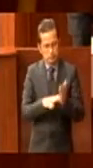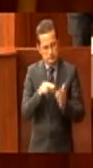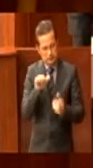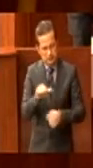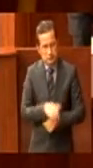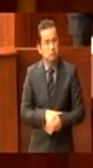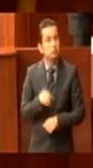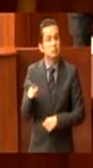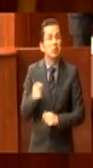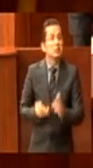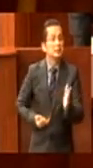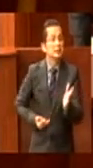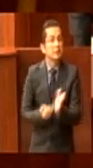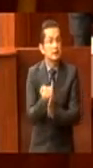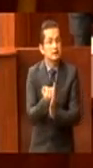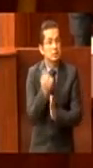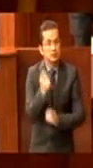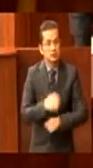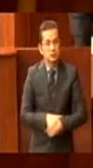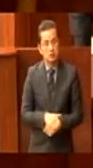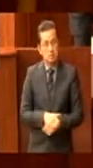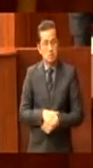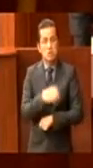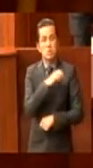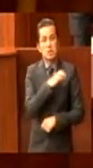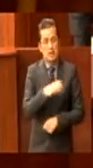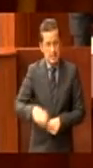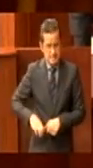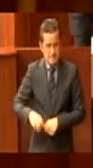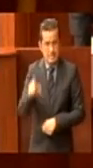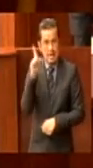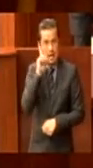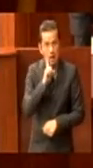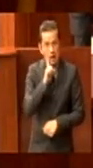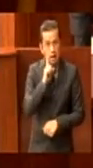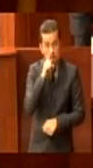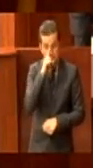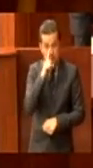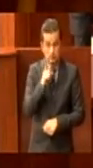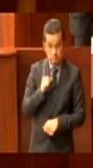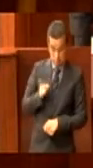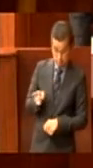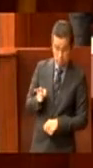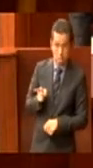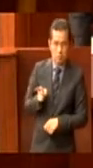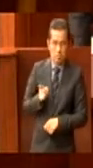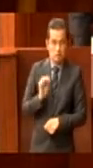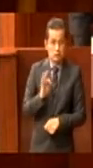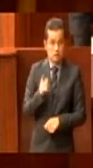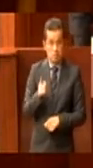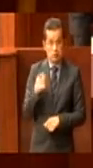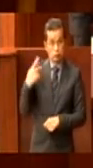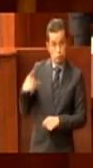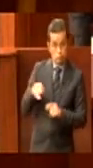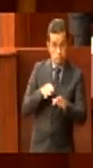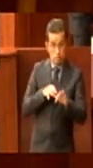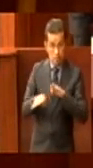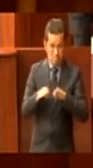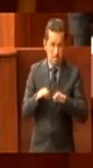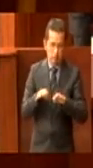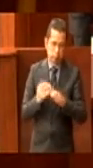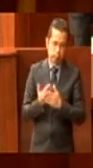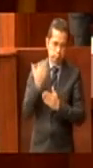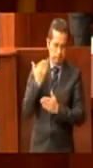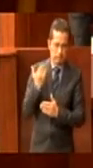determinó que tratándose de candidatas cuando la crítica va vinculada con el desempeño de su función